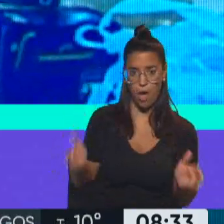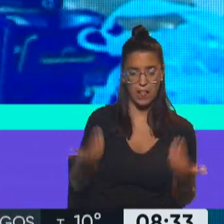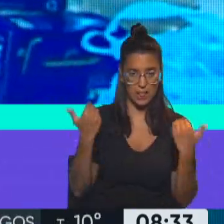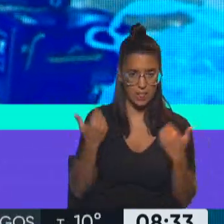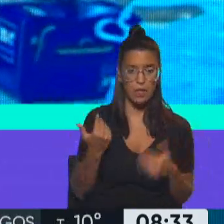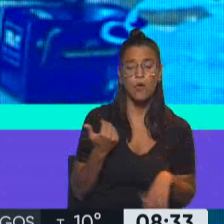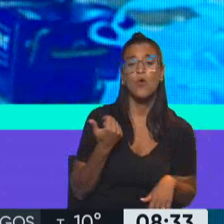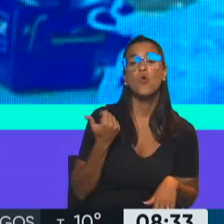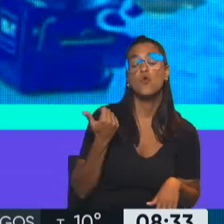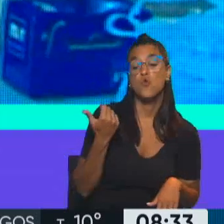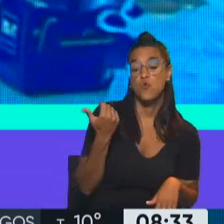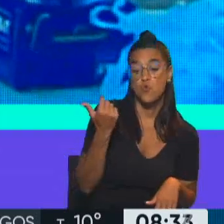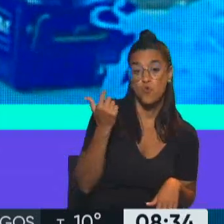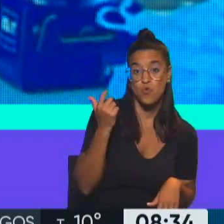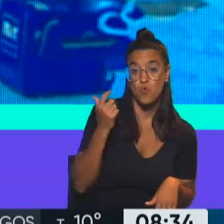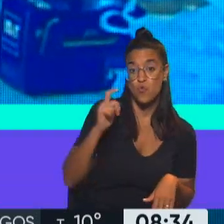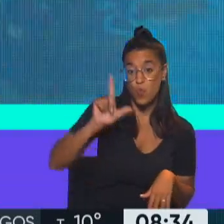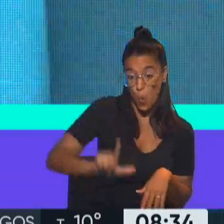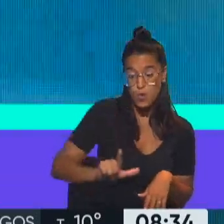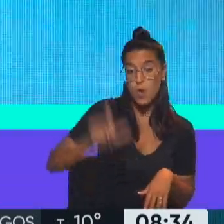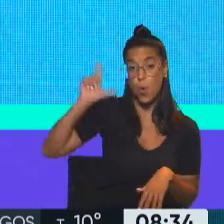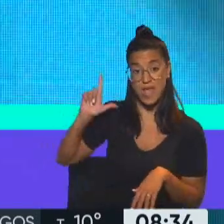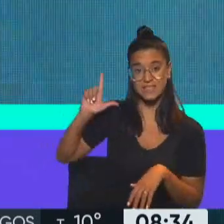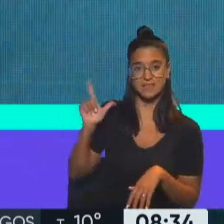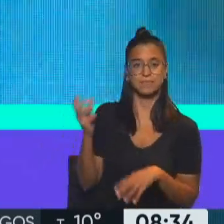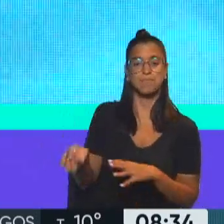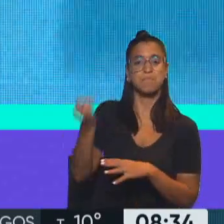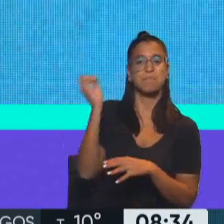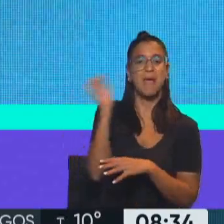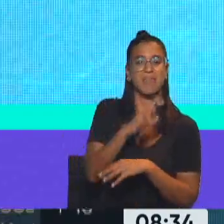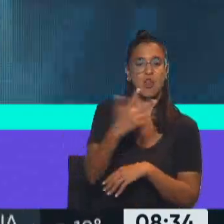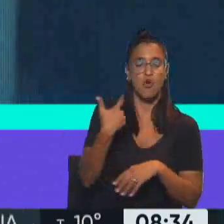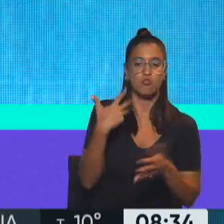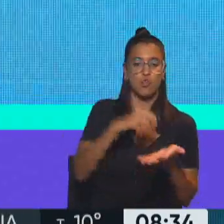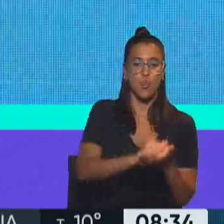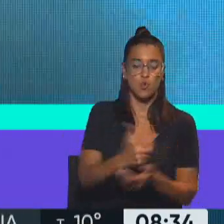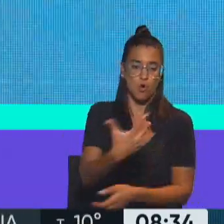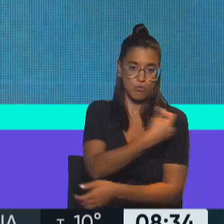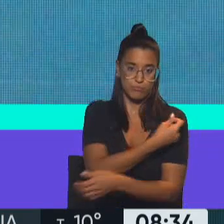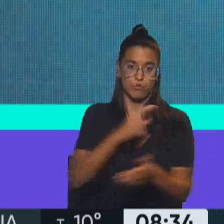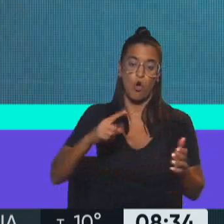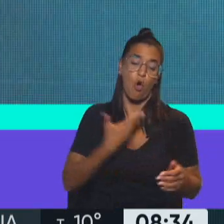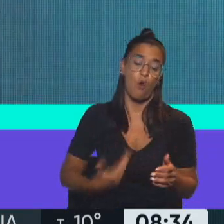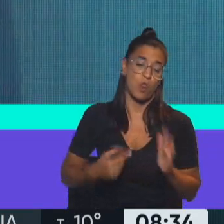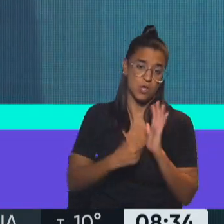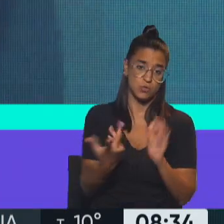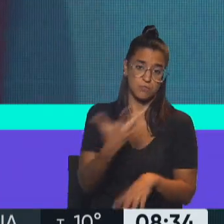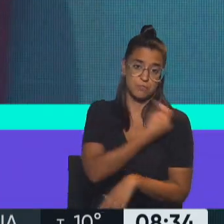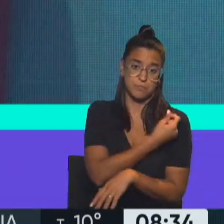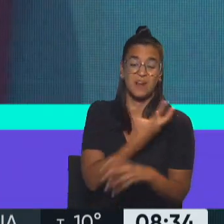Y el lunes le llegó la citación del gobierno de la ciudad para recibir la dosis de